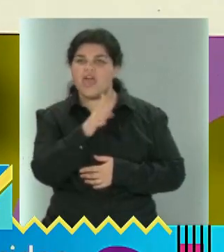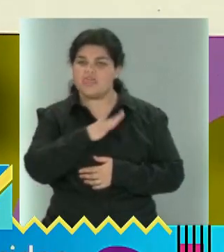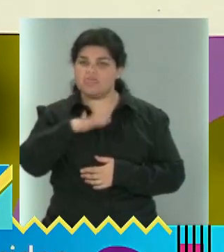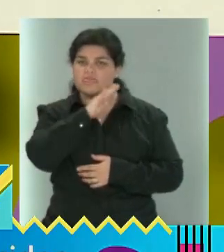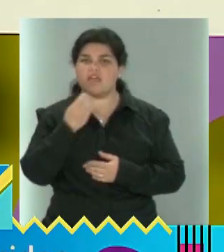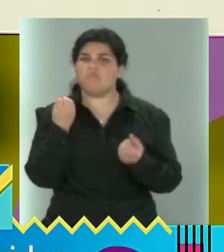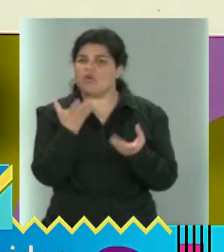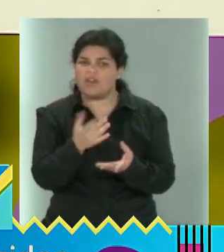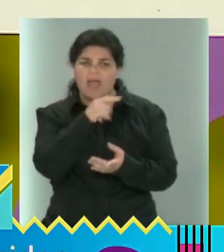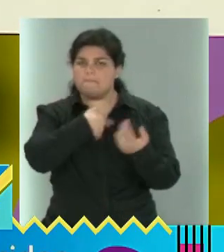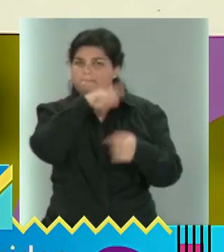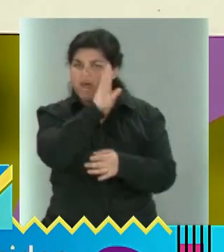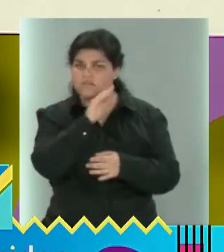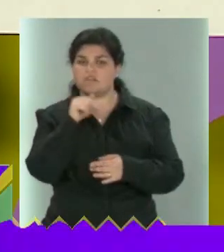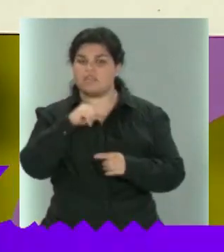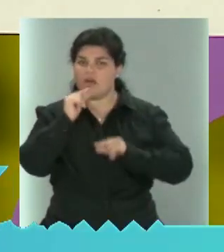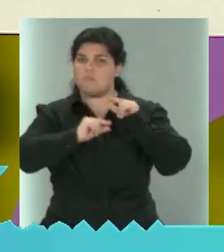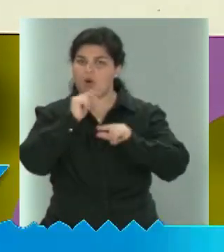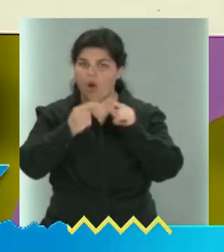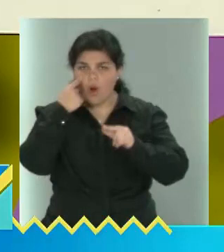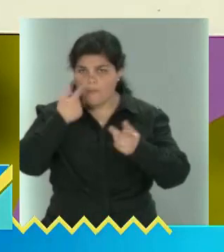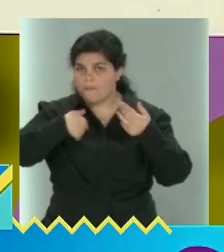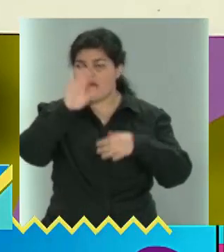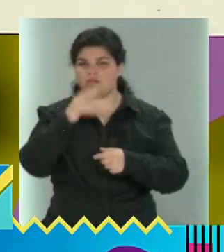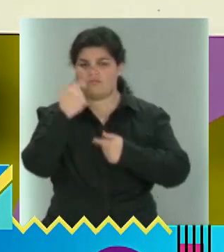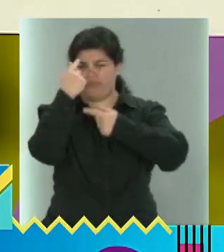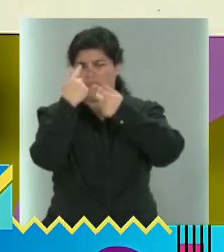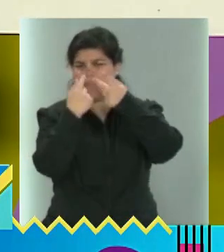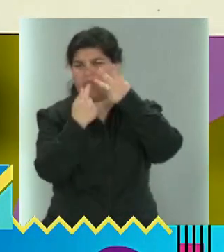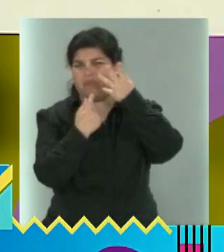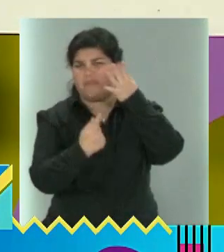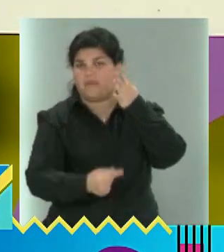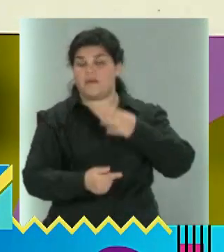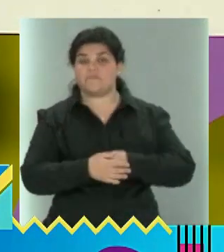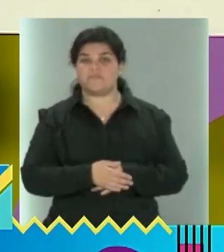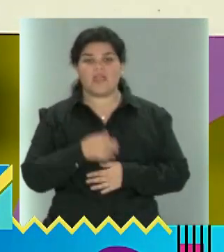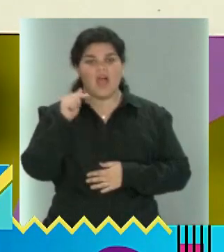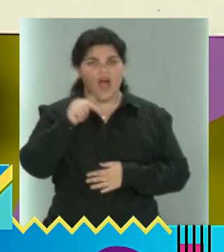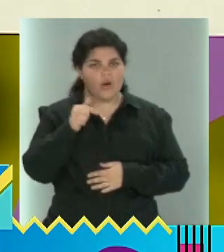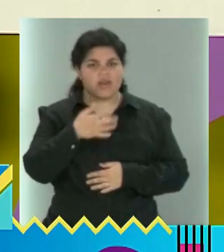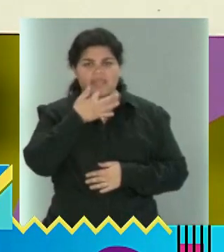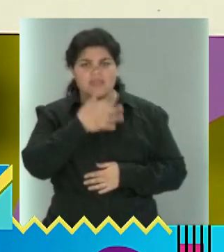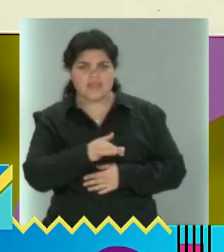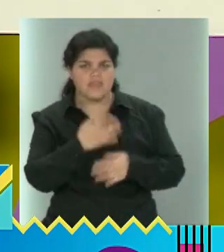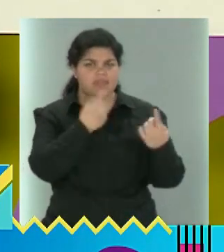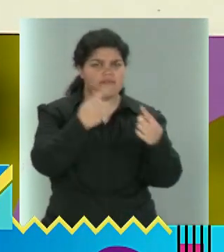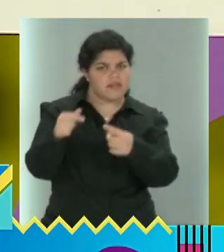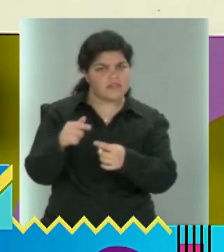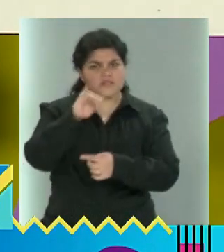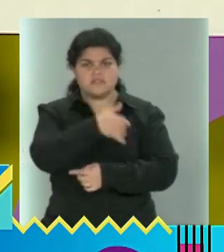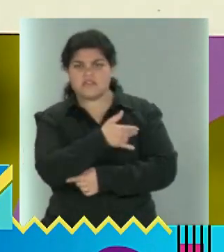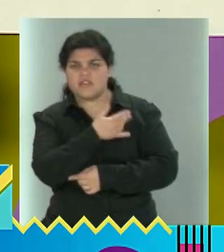Vamos a conocer un poco más acerca de ellas. Son muchas, son varias. Por eso vamos a intentar entender si hay diferencias entre